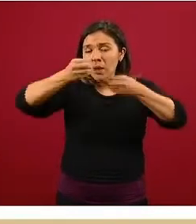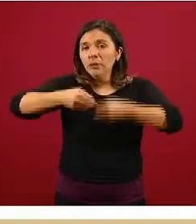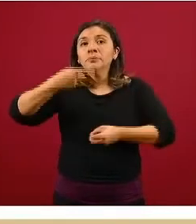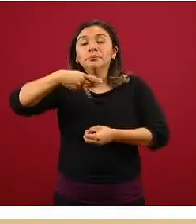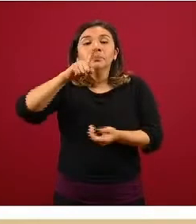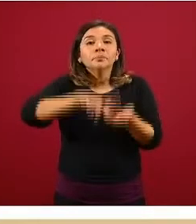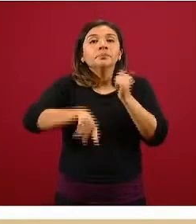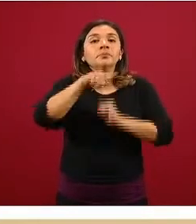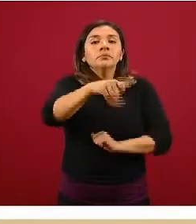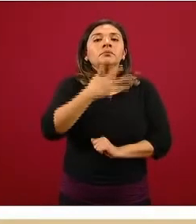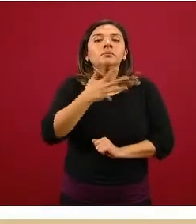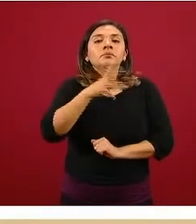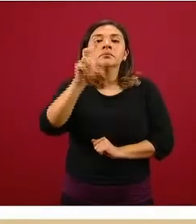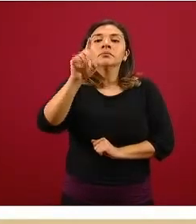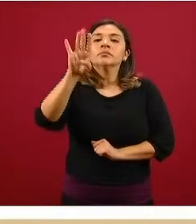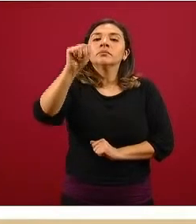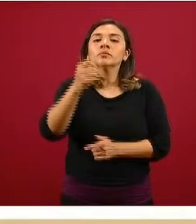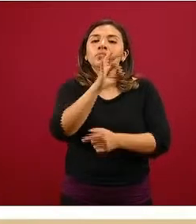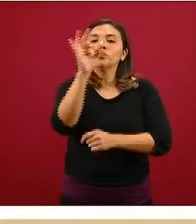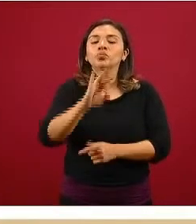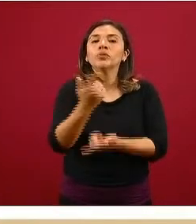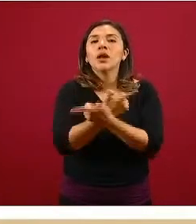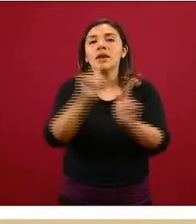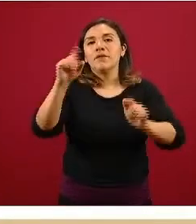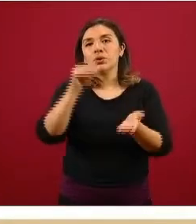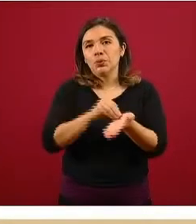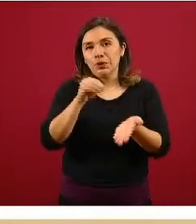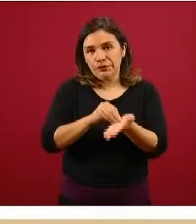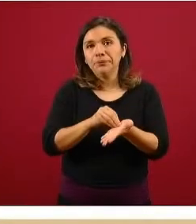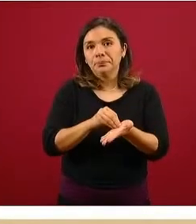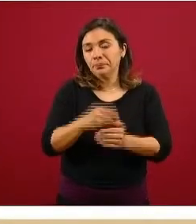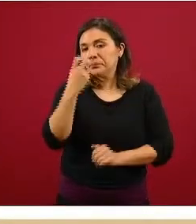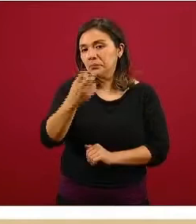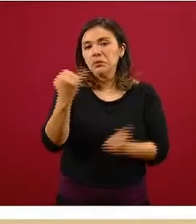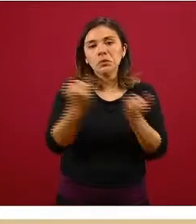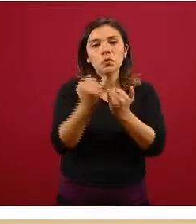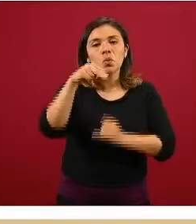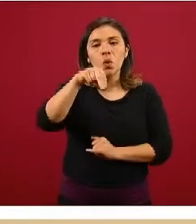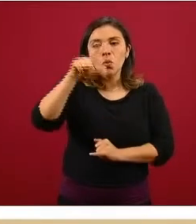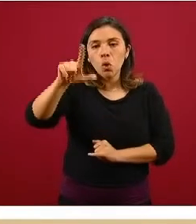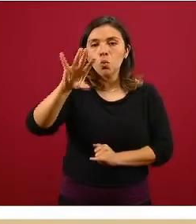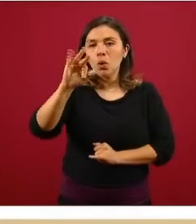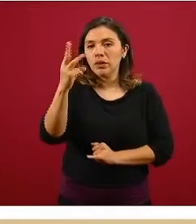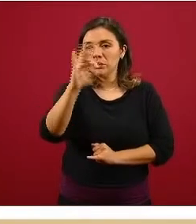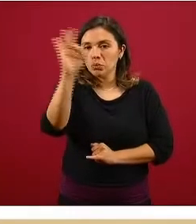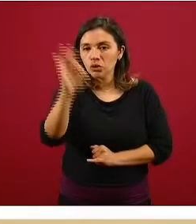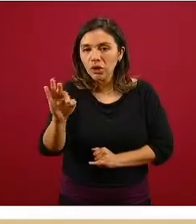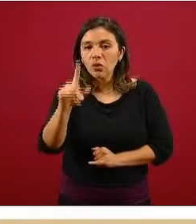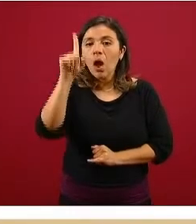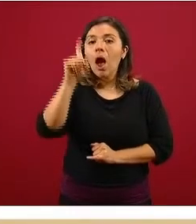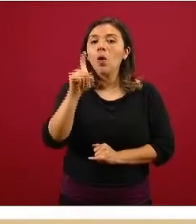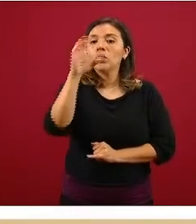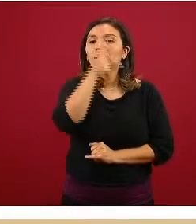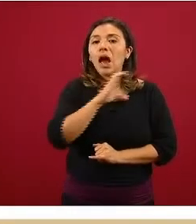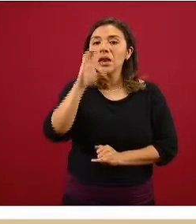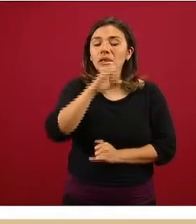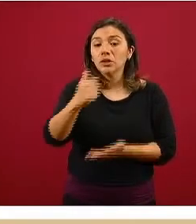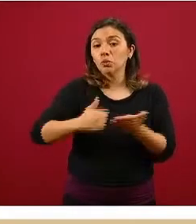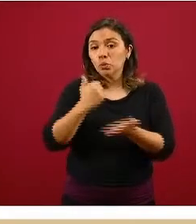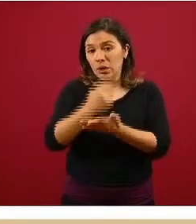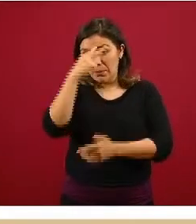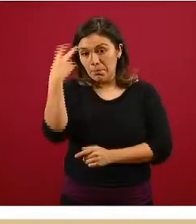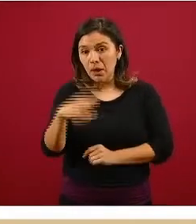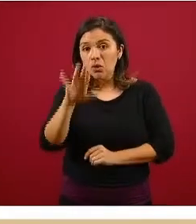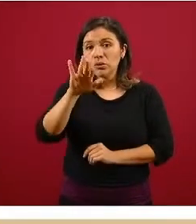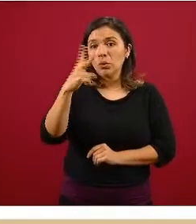quiere decir que tienen aún 39% de disponibilidad. Asimismo, Nuevo León, 43%, Aguascalientes y la Ciudad de